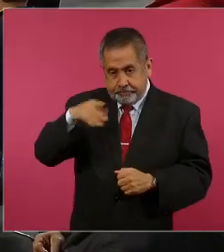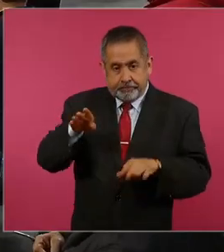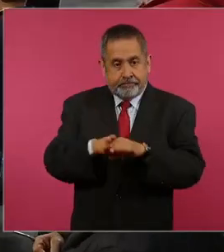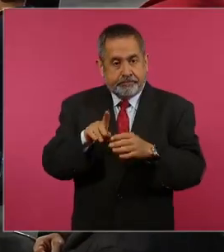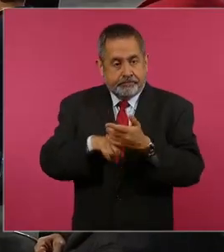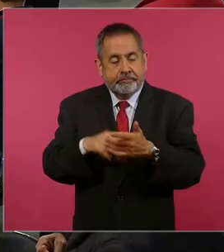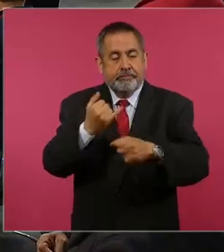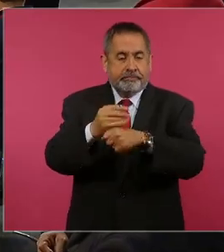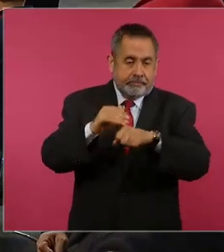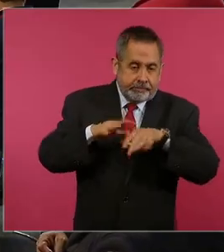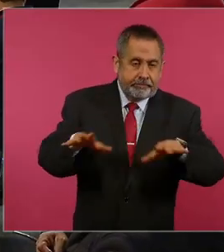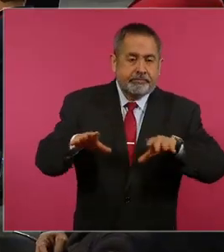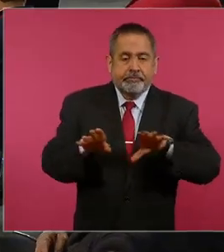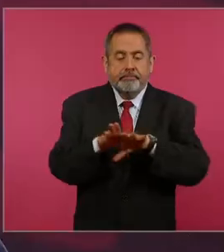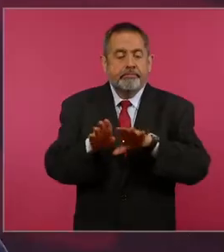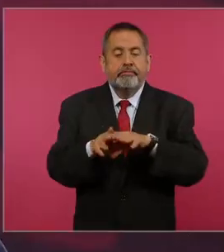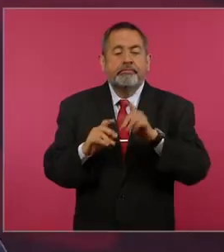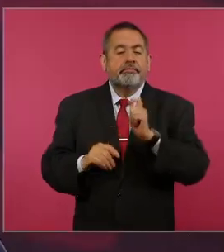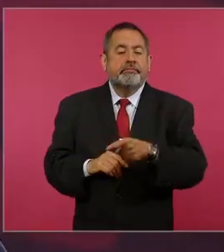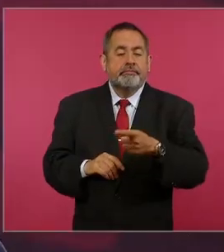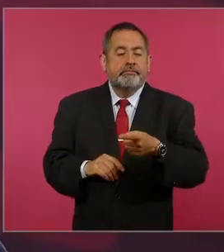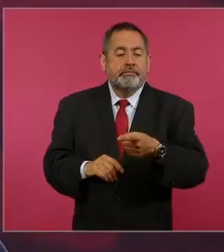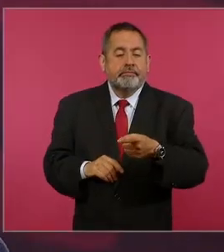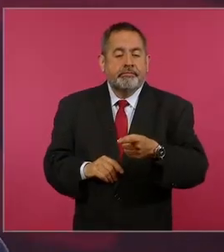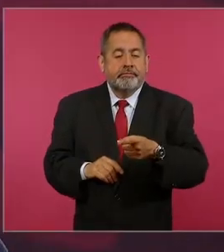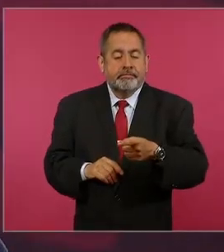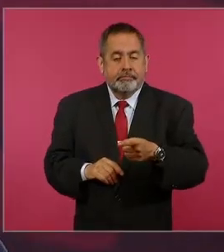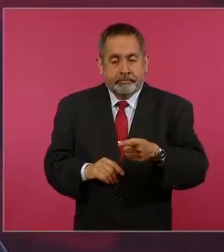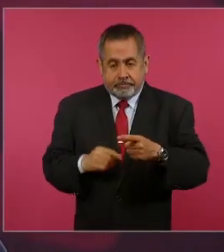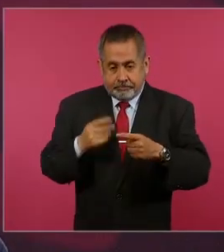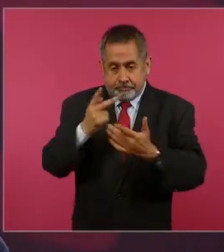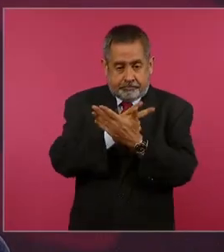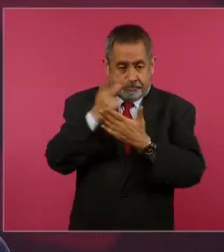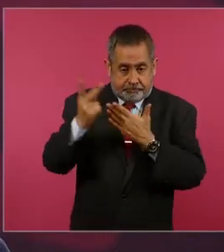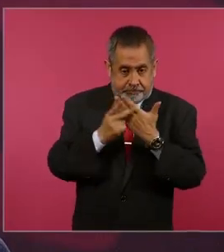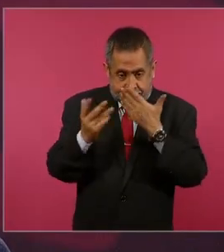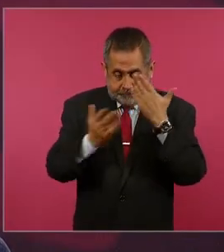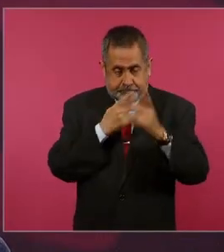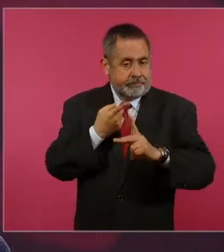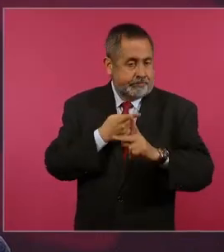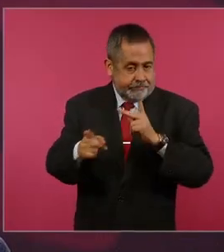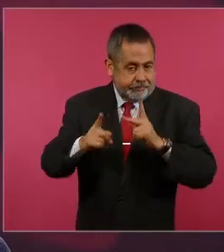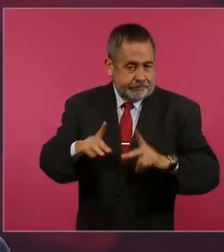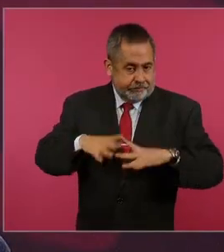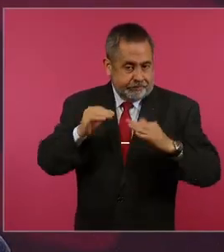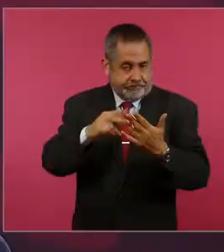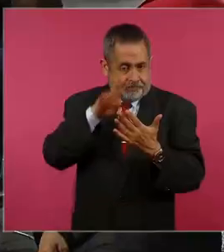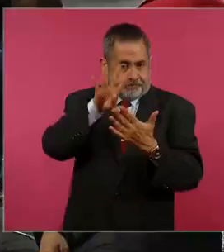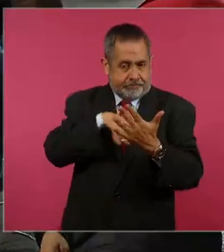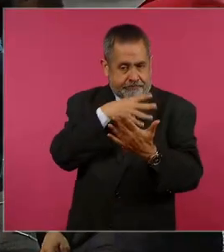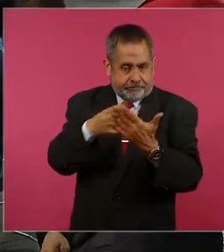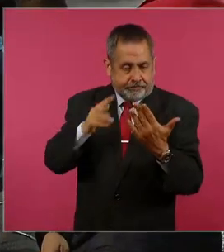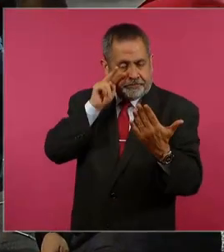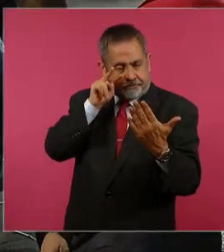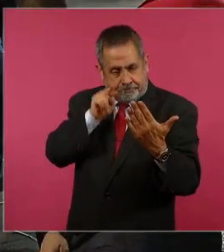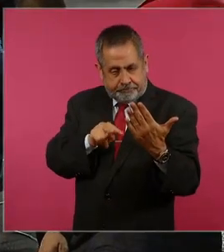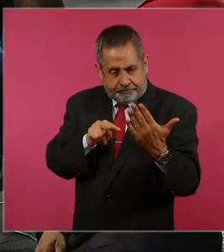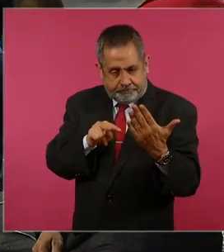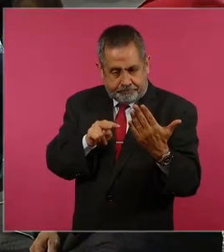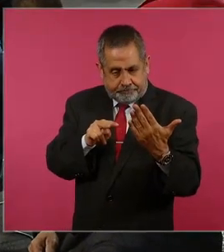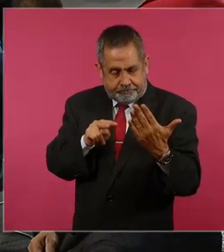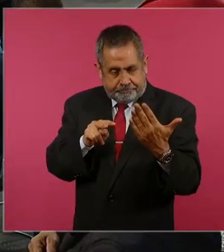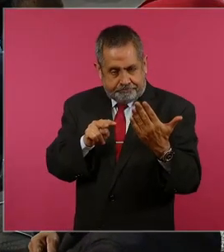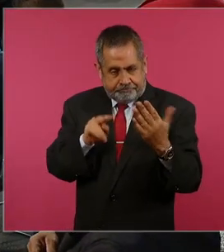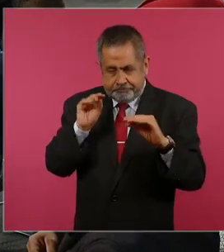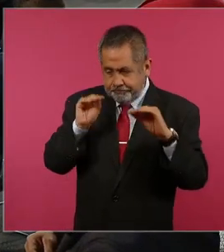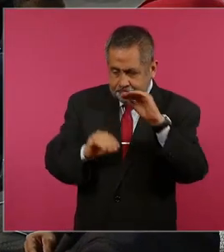hay que informarles que tras analizar el programa inicial en comparación con el